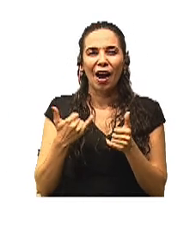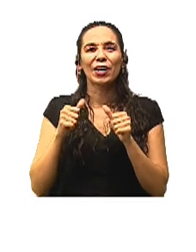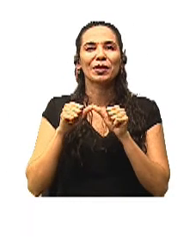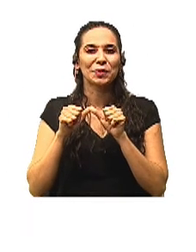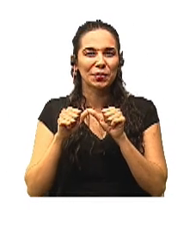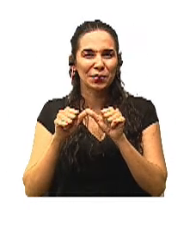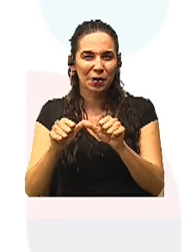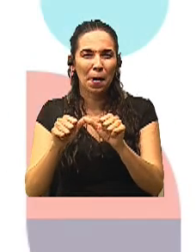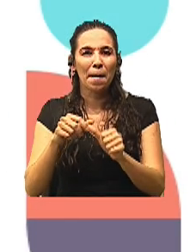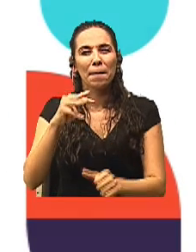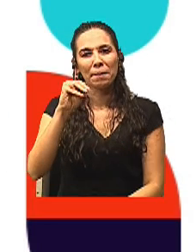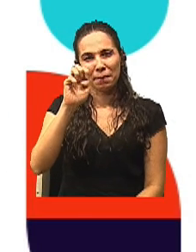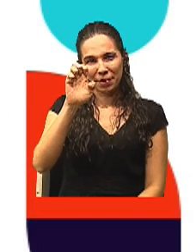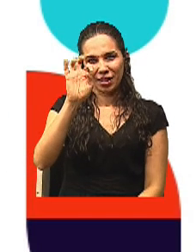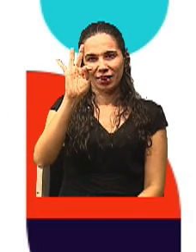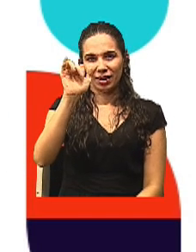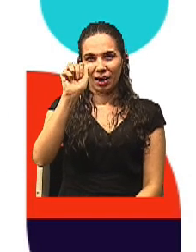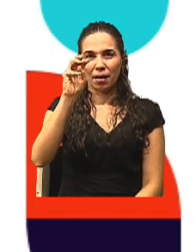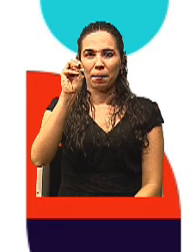la metamorfosis.